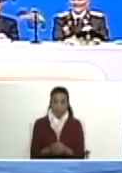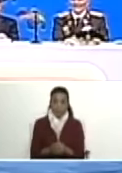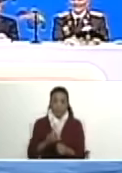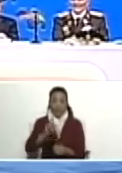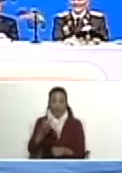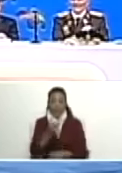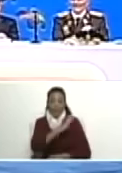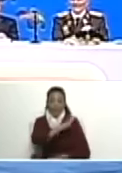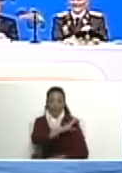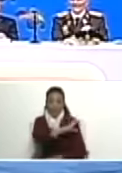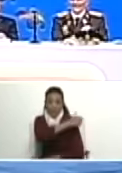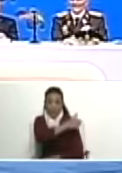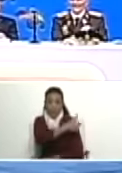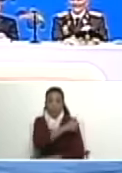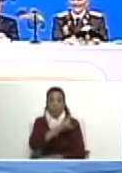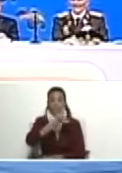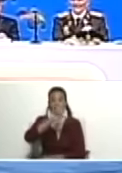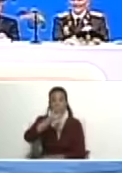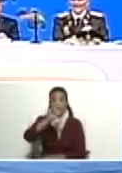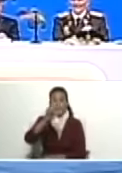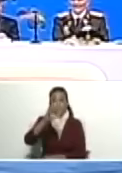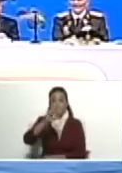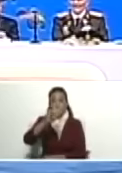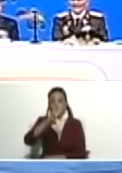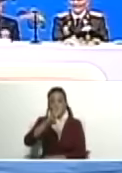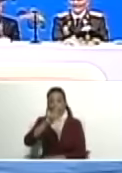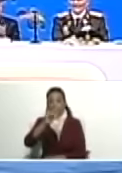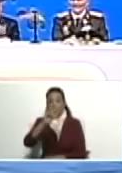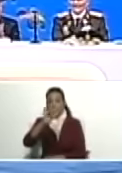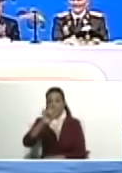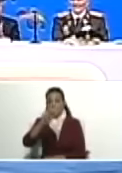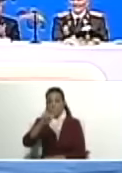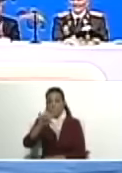general en jefe Vladimir Padrino López,